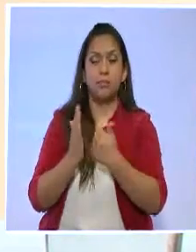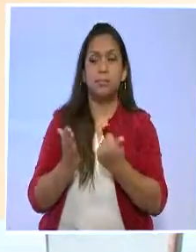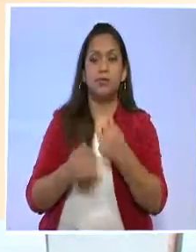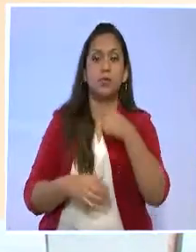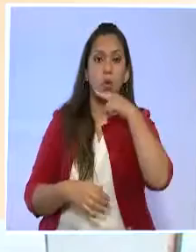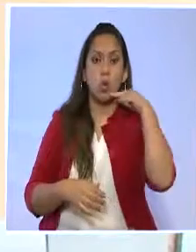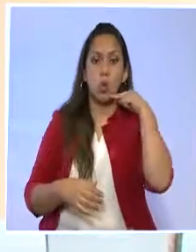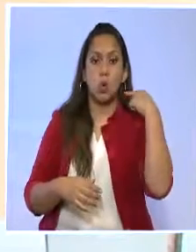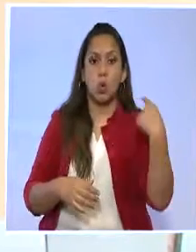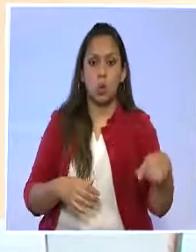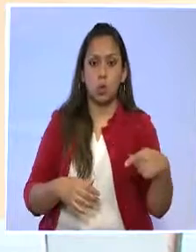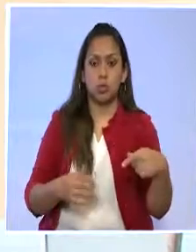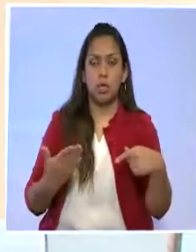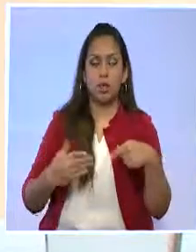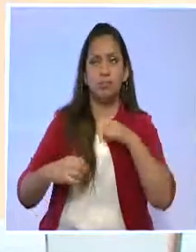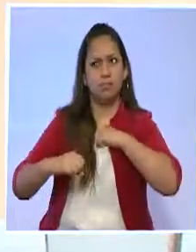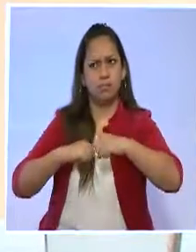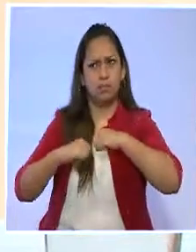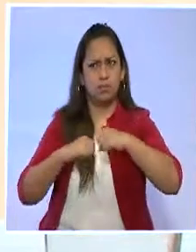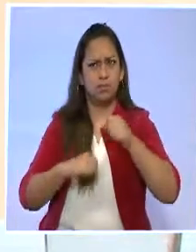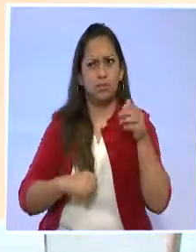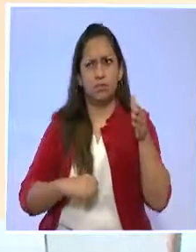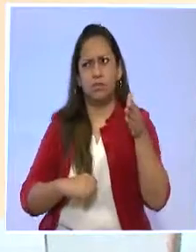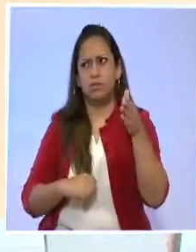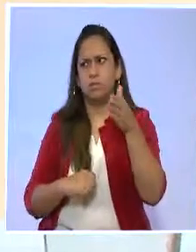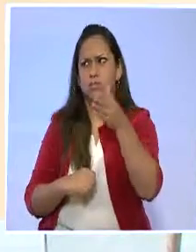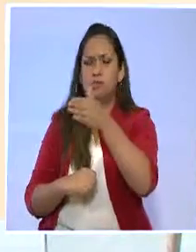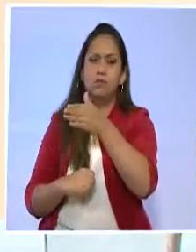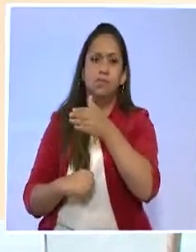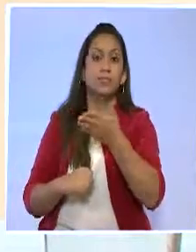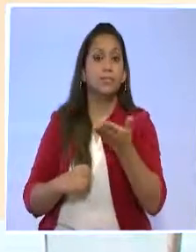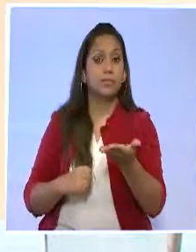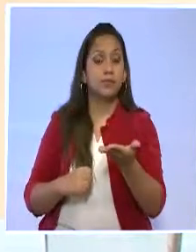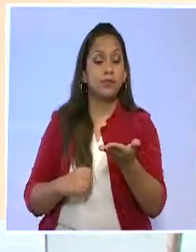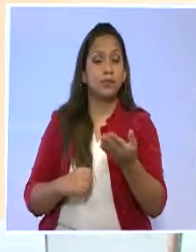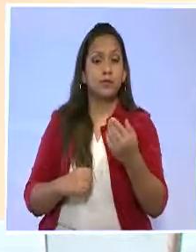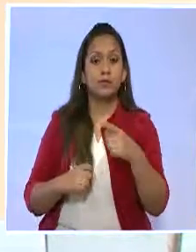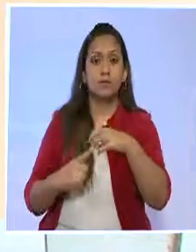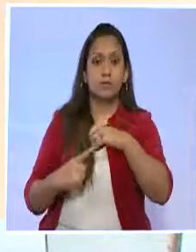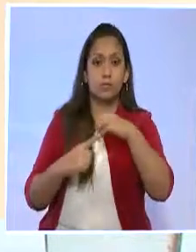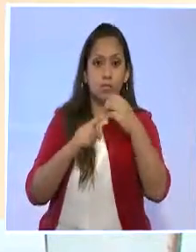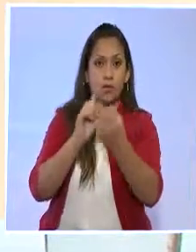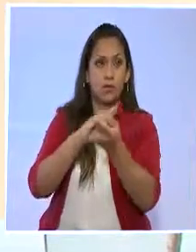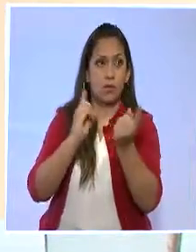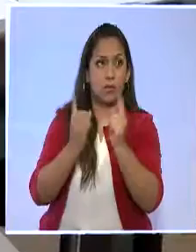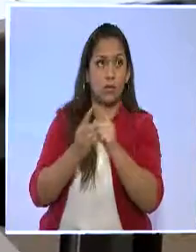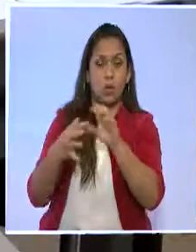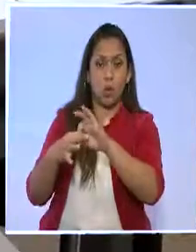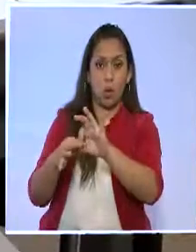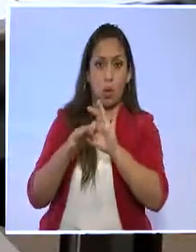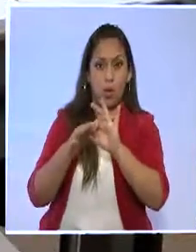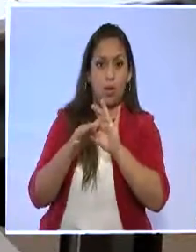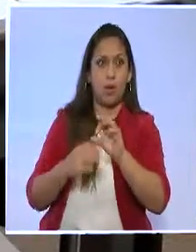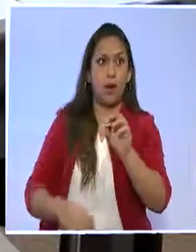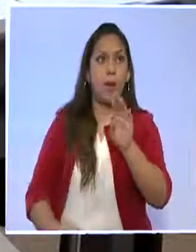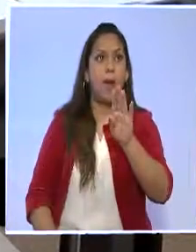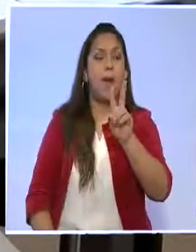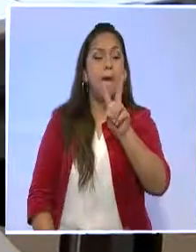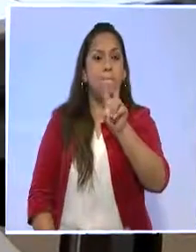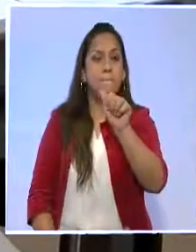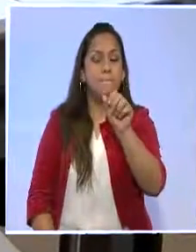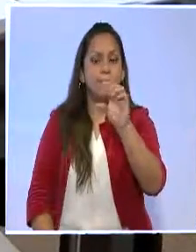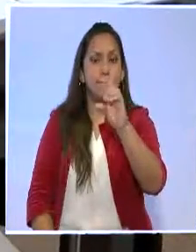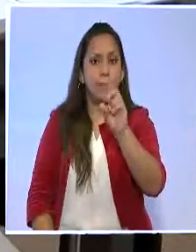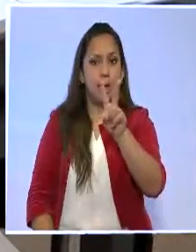en la que estuvimos principalmente con nuestra compañera valentina matvienko que recordemos hace un año nos